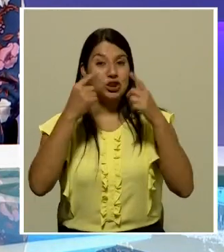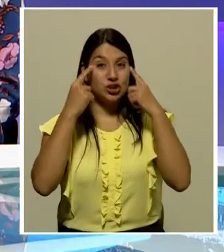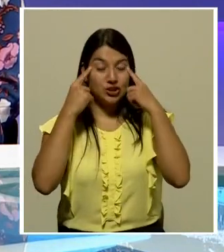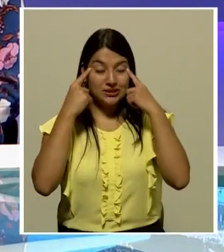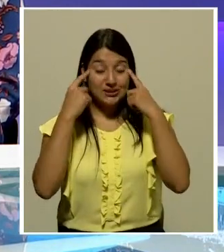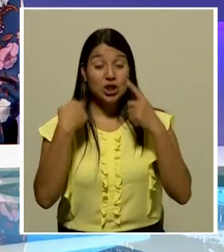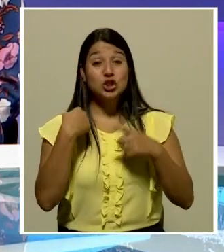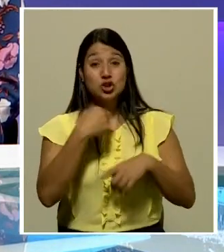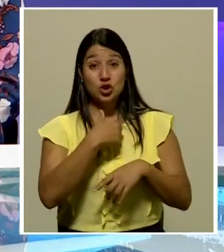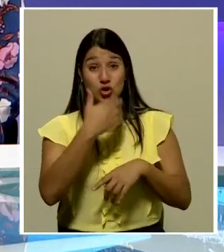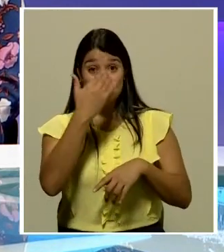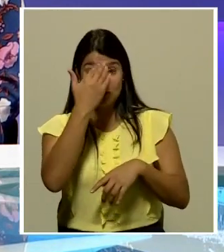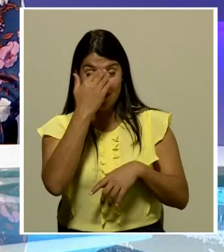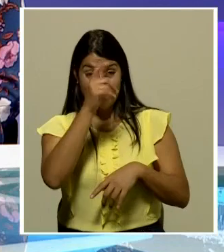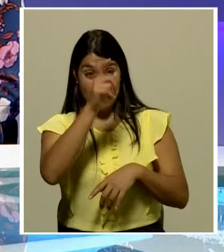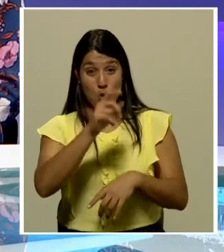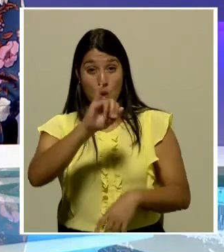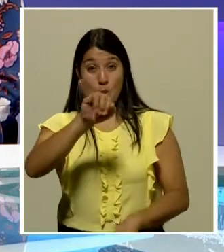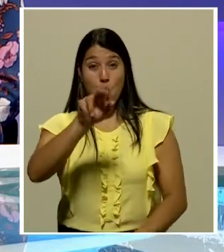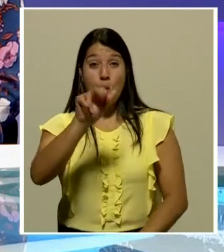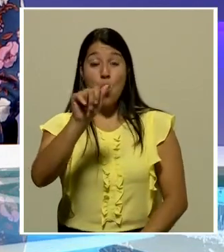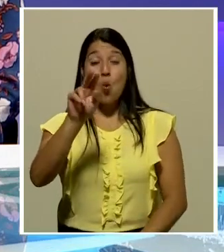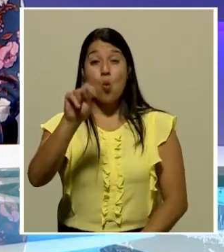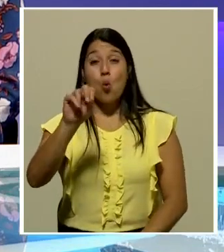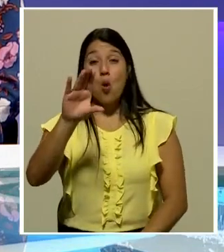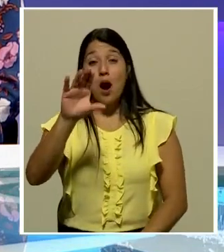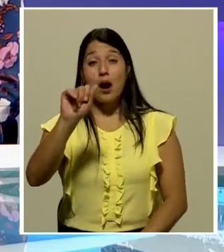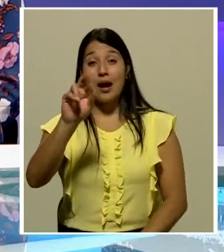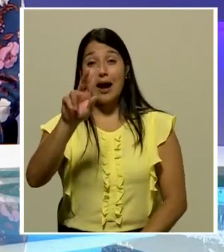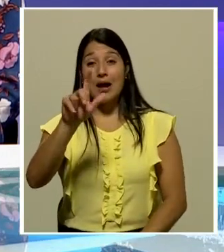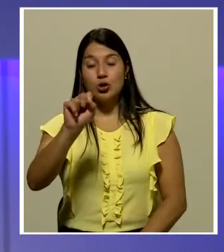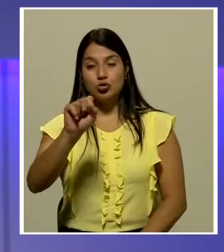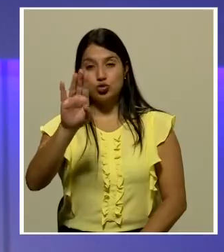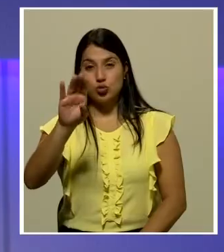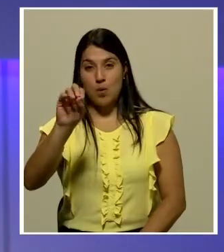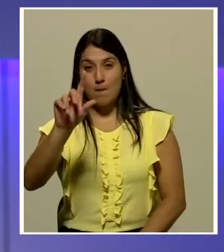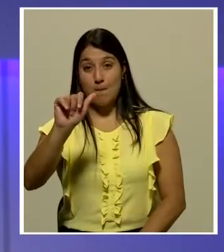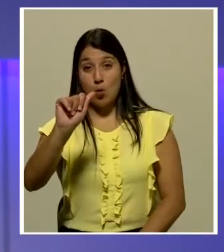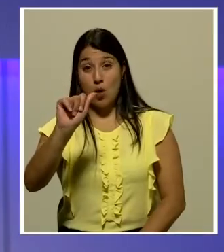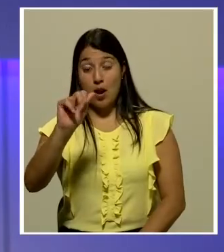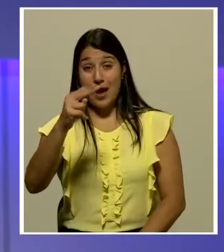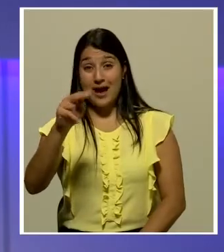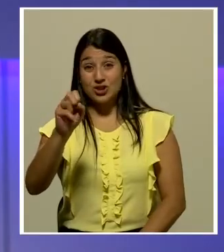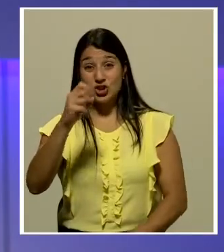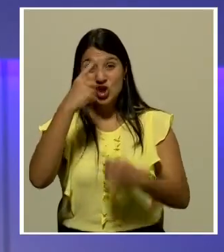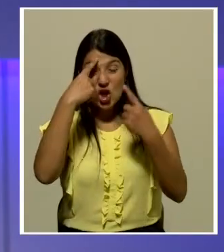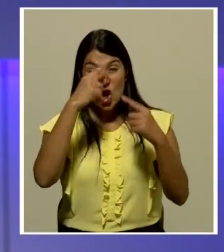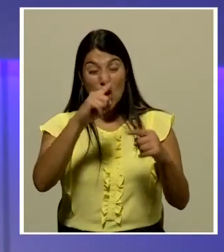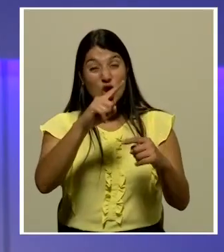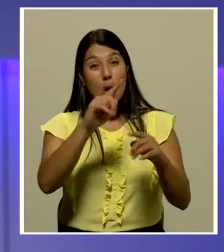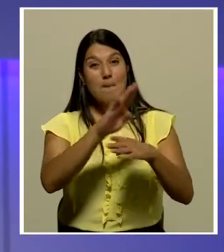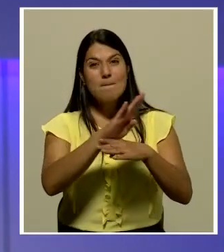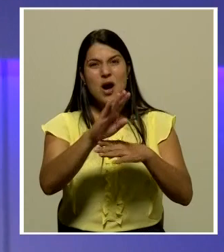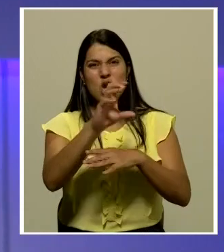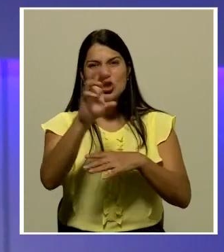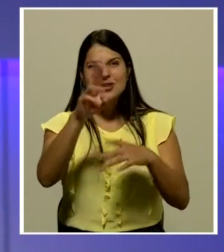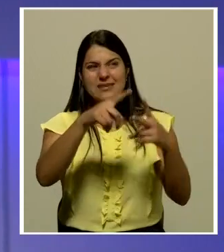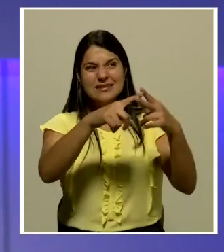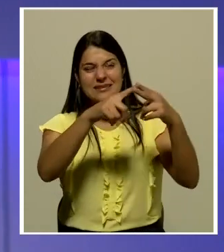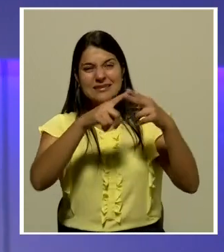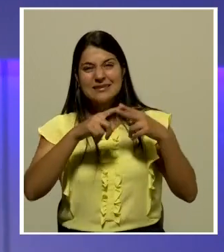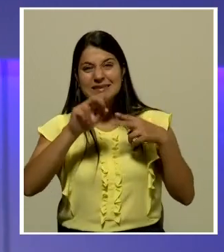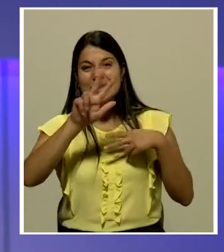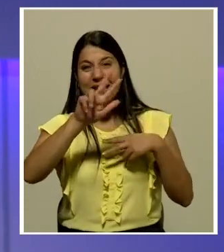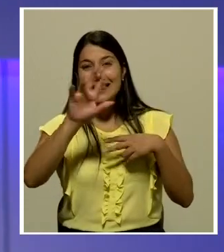empresario, Juan Carlos Bolaños, logró que el Banco de Costa Rica le prestase 38 millones de dólares.